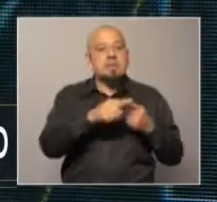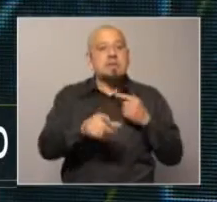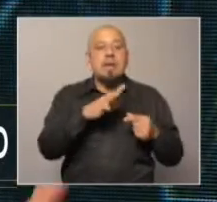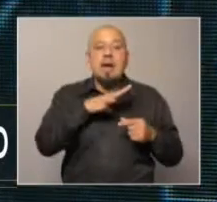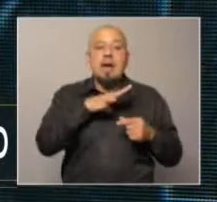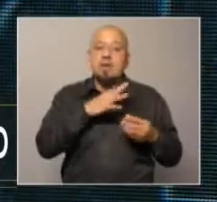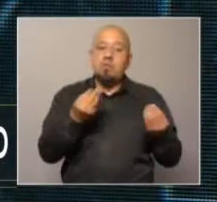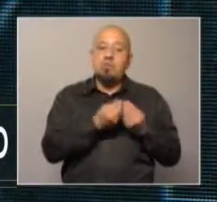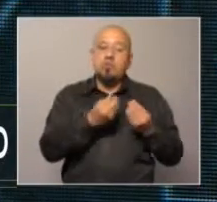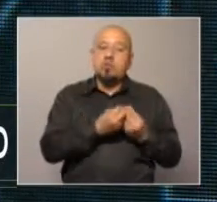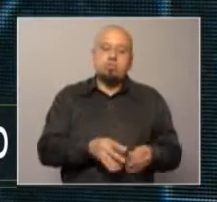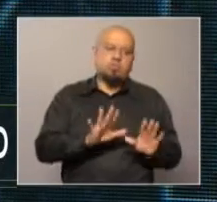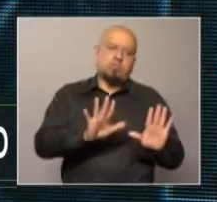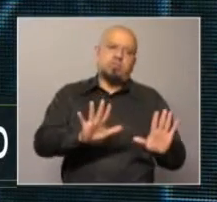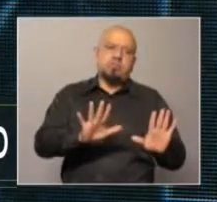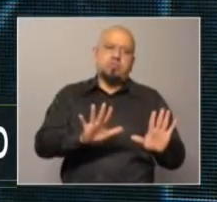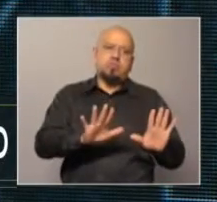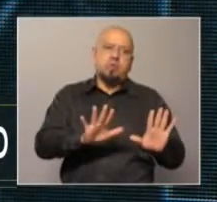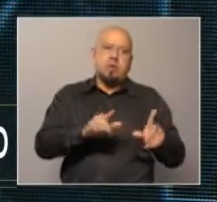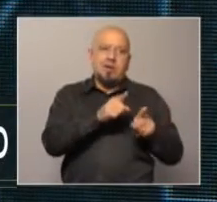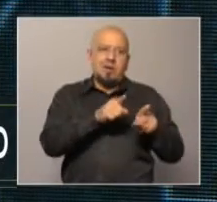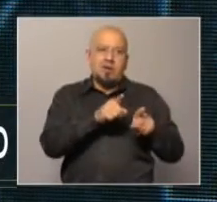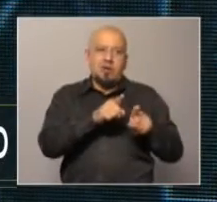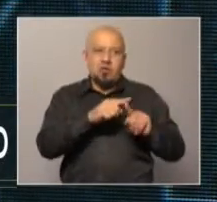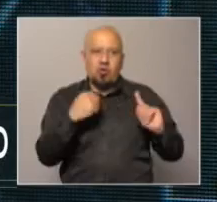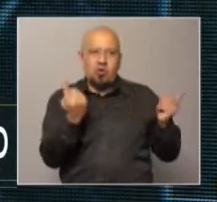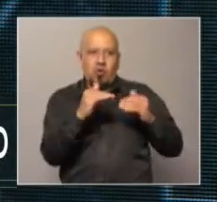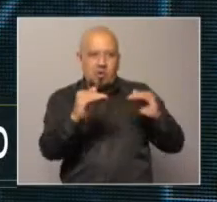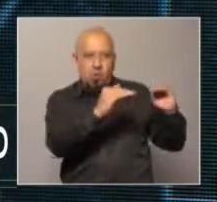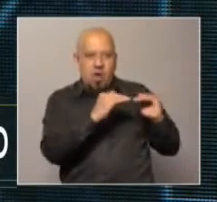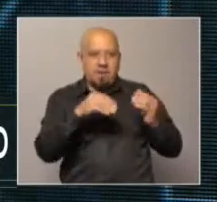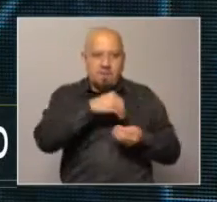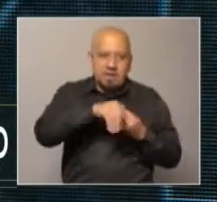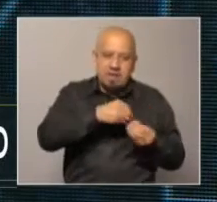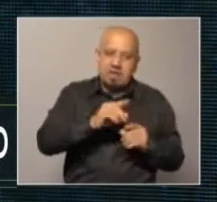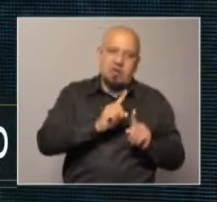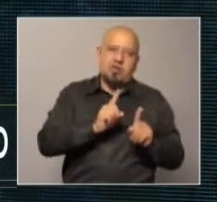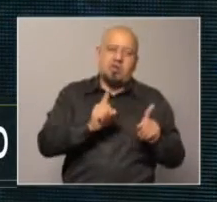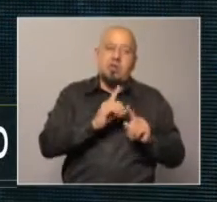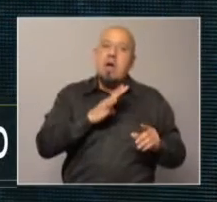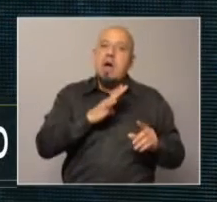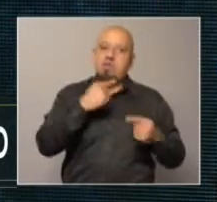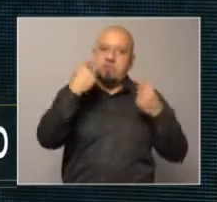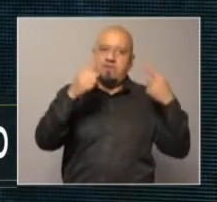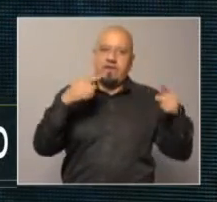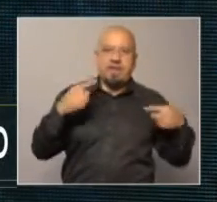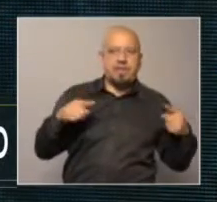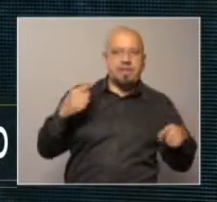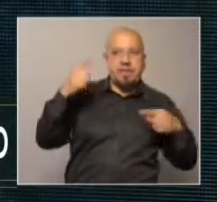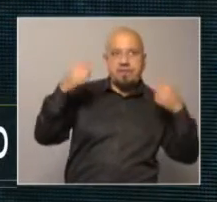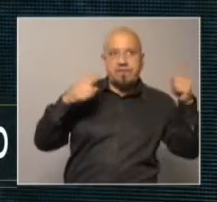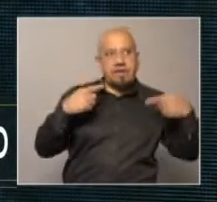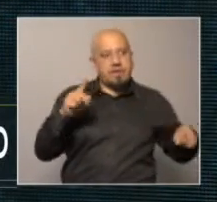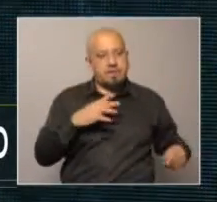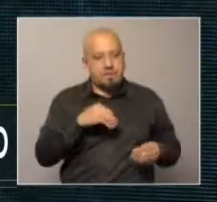hay muchísimos tipos de familias. No únicamente nos manejamos con una familia nuclear. Y en ese sentido, hay en las familias, sí,